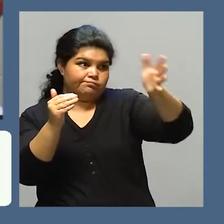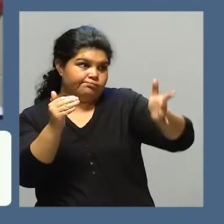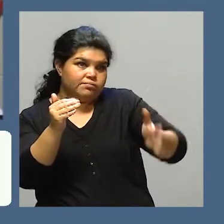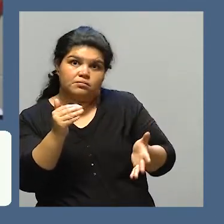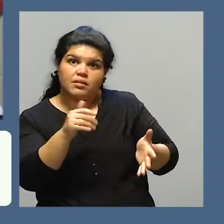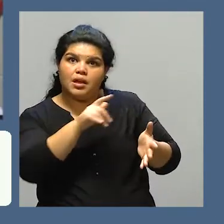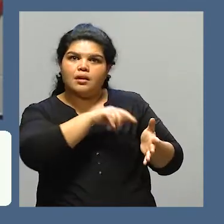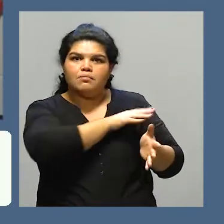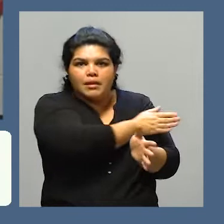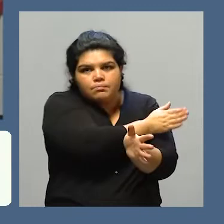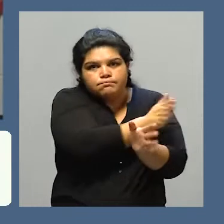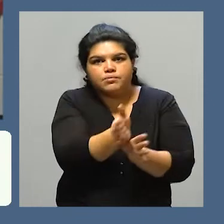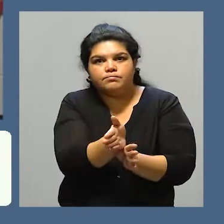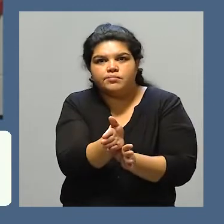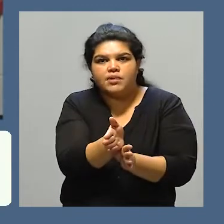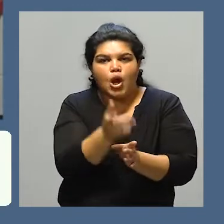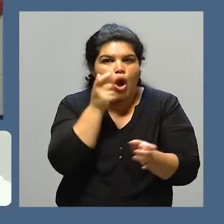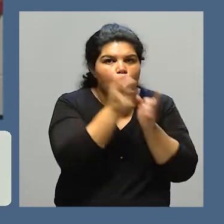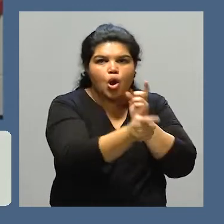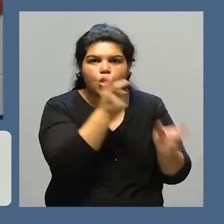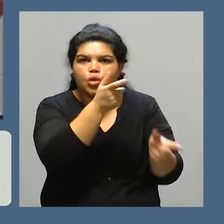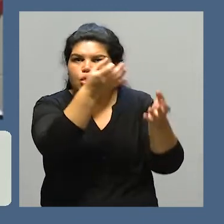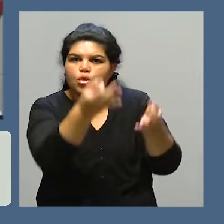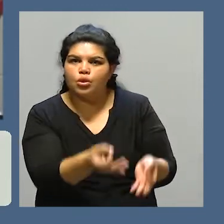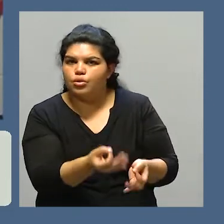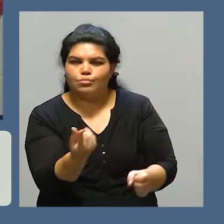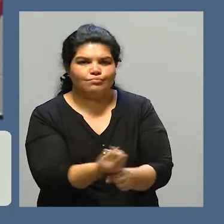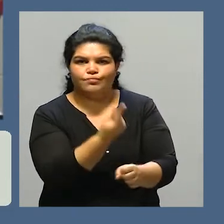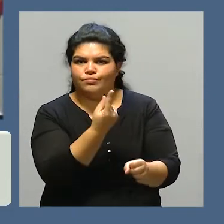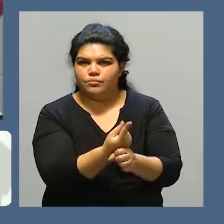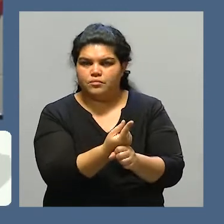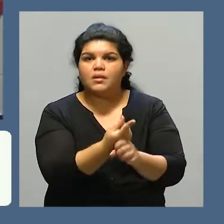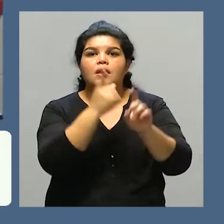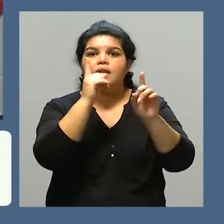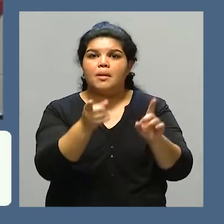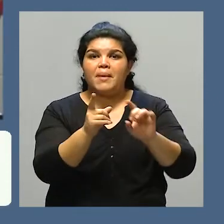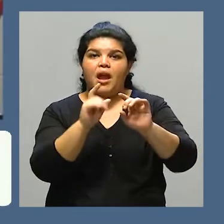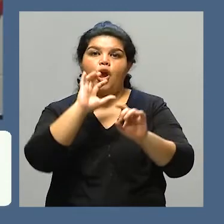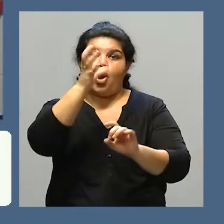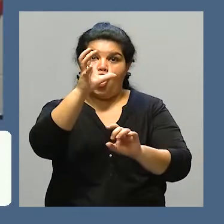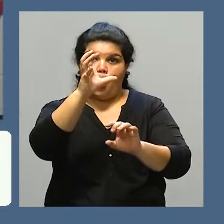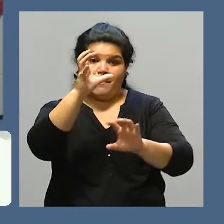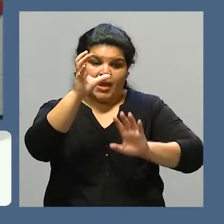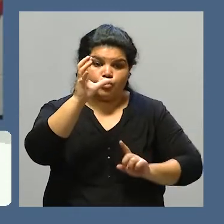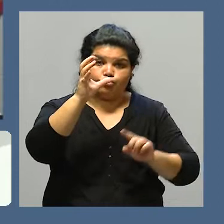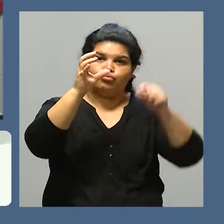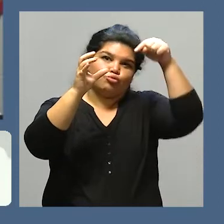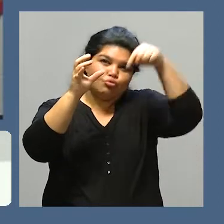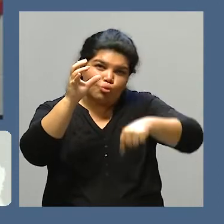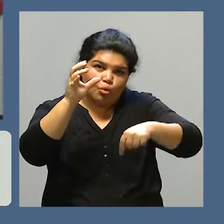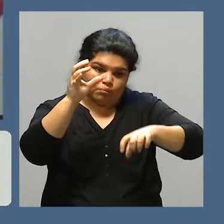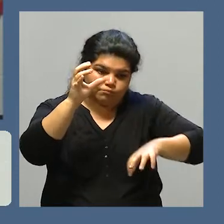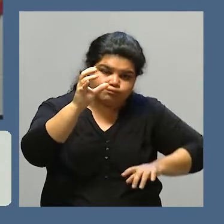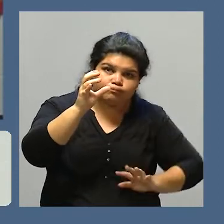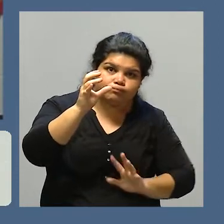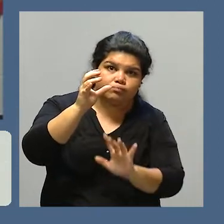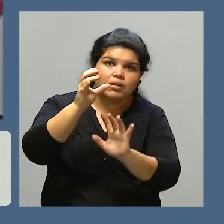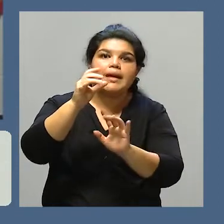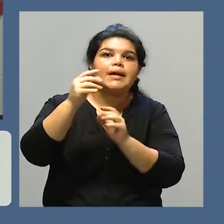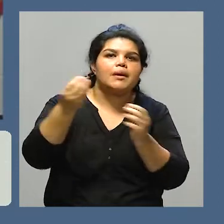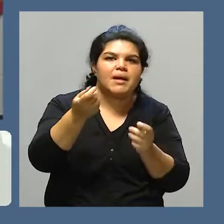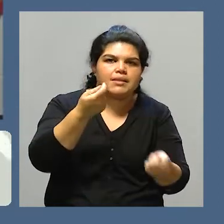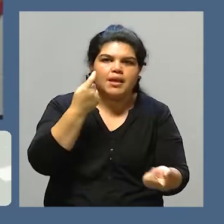declaraciones del presidente Duque es que o vive en un país distinto del que gobierna o es realmente tiene una vena